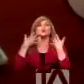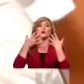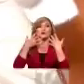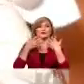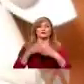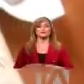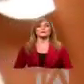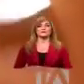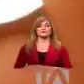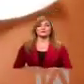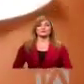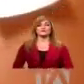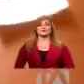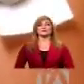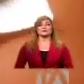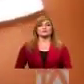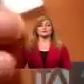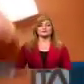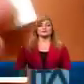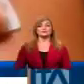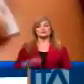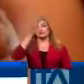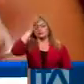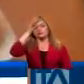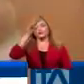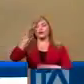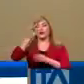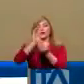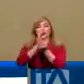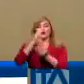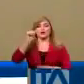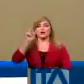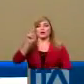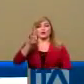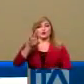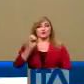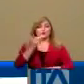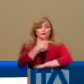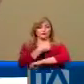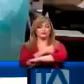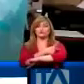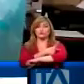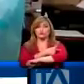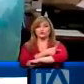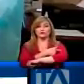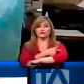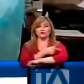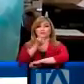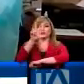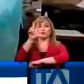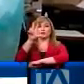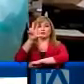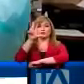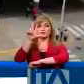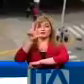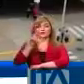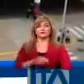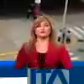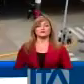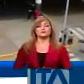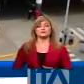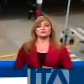Guayaquil, incluyendo a los médicos del Hospital Teodoro Maldonado Carbo, donde solo se aplicaron las vacunas a 3 personas.